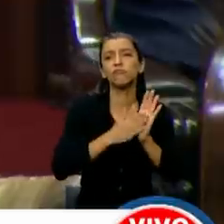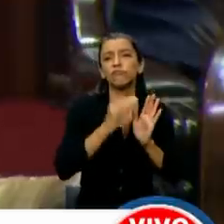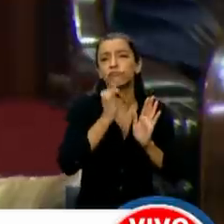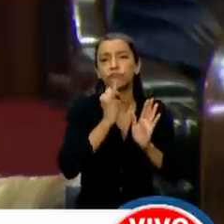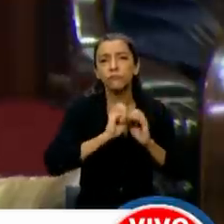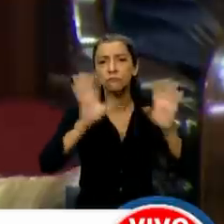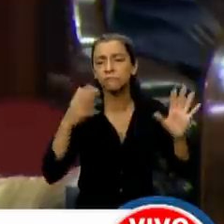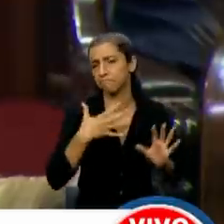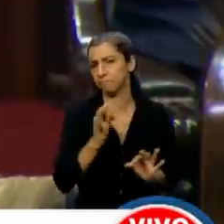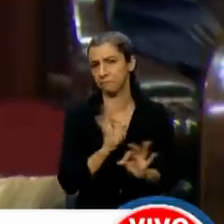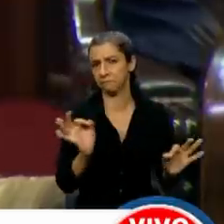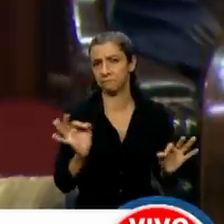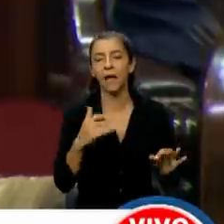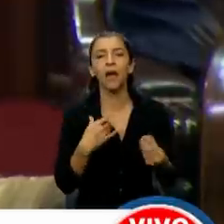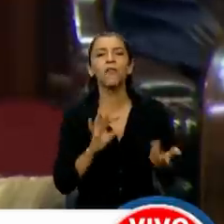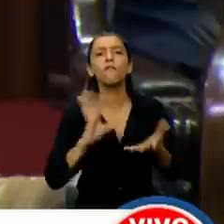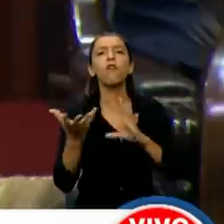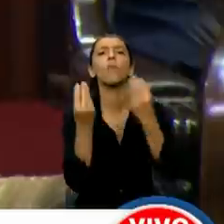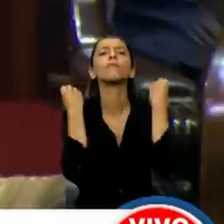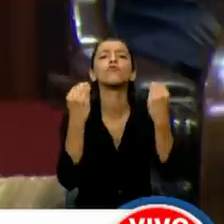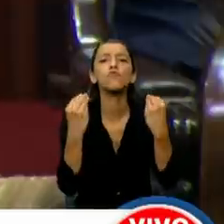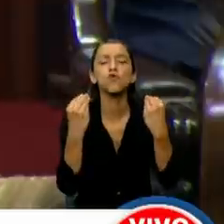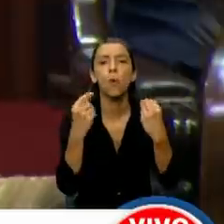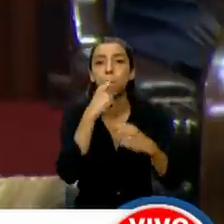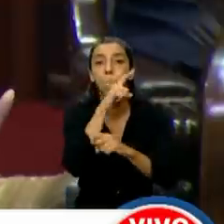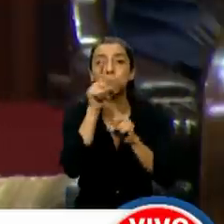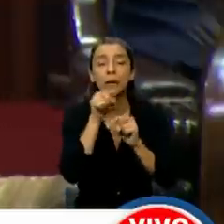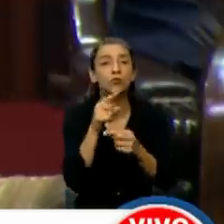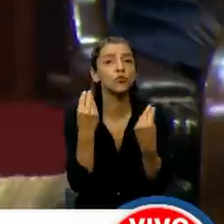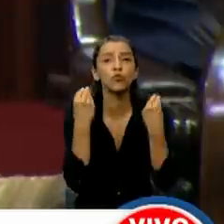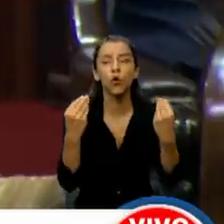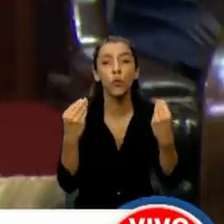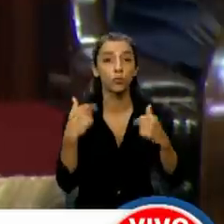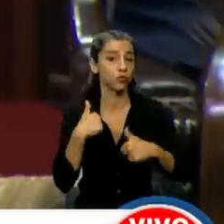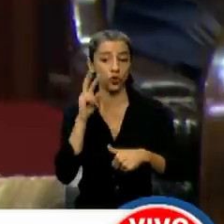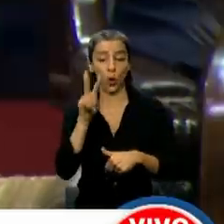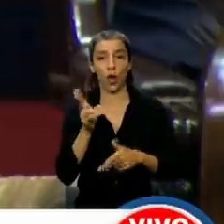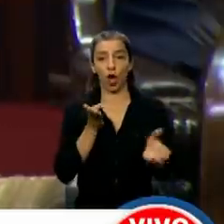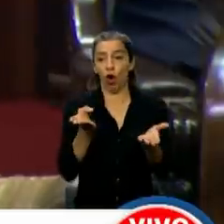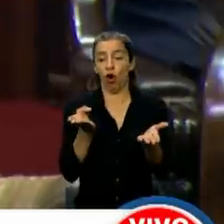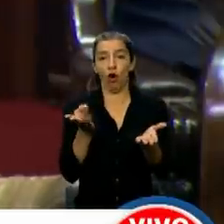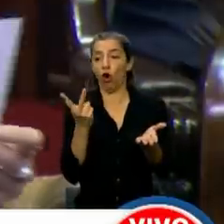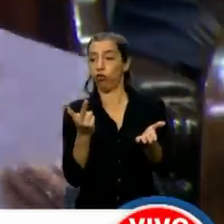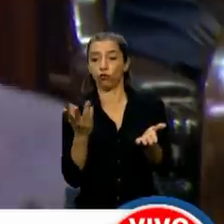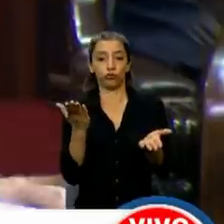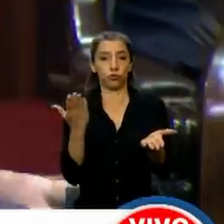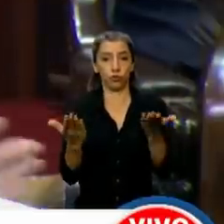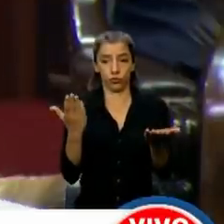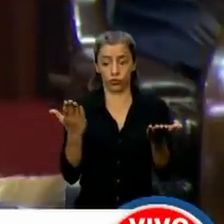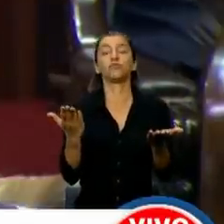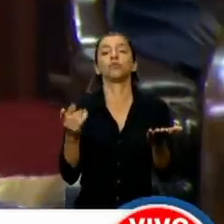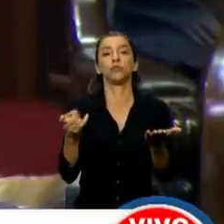ni sensatos y es el cómo pretenden hacer esto porque esto veo dos escenarios dos escenarios posibles